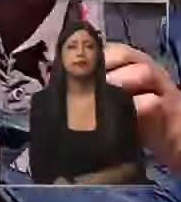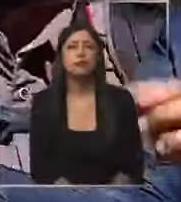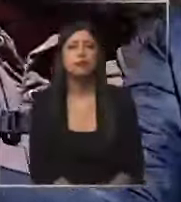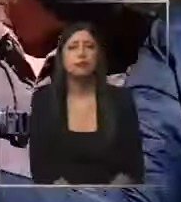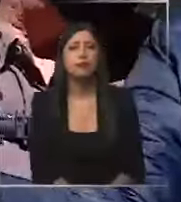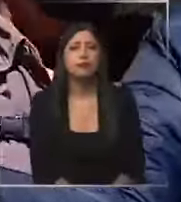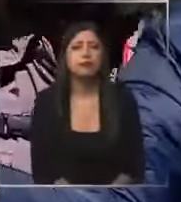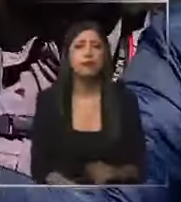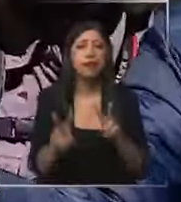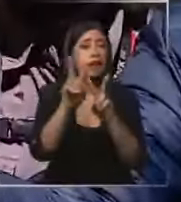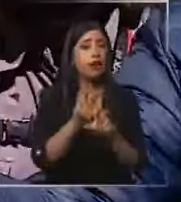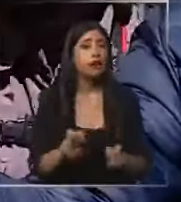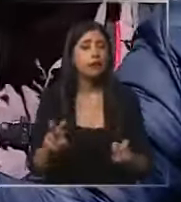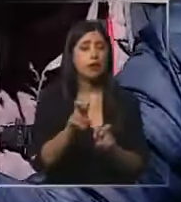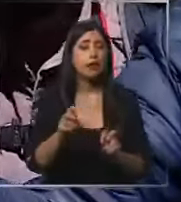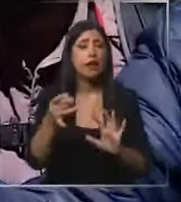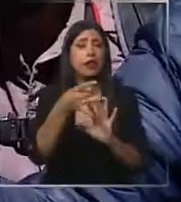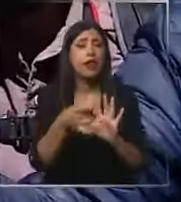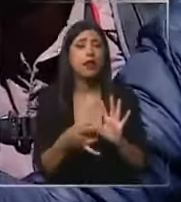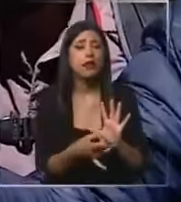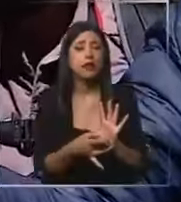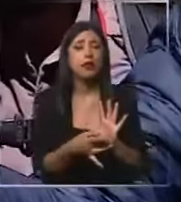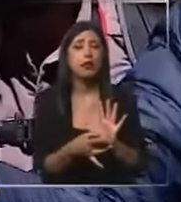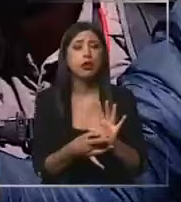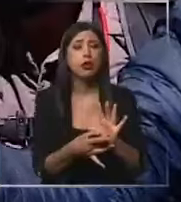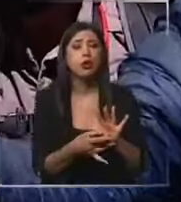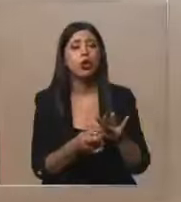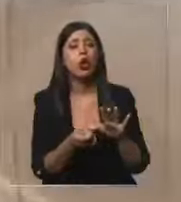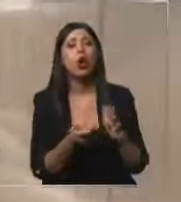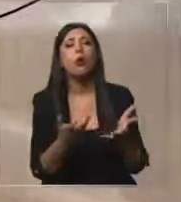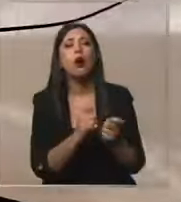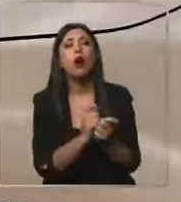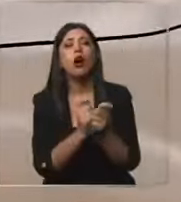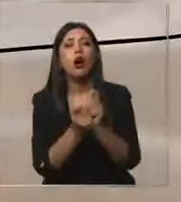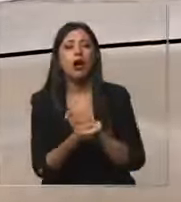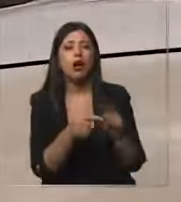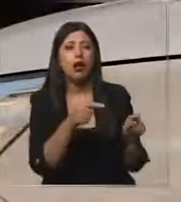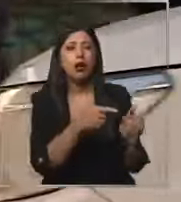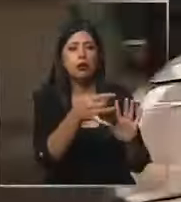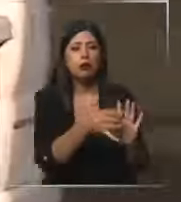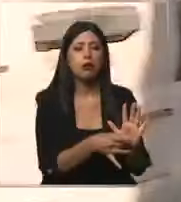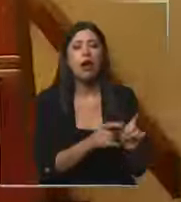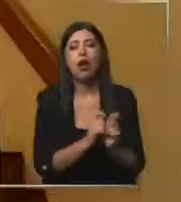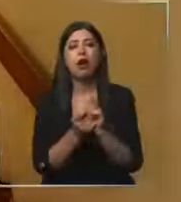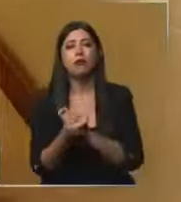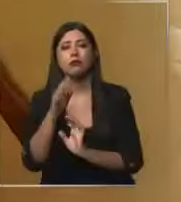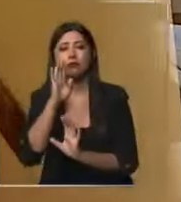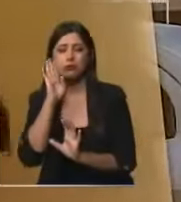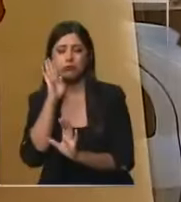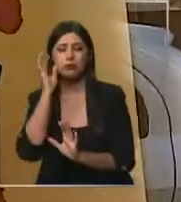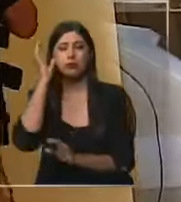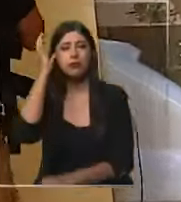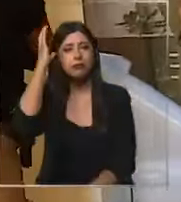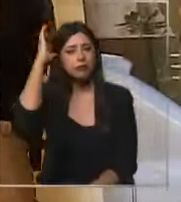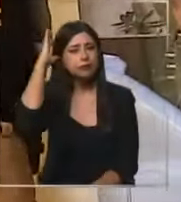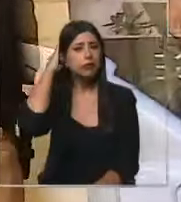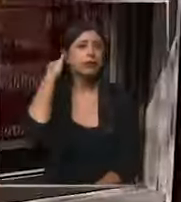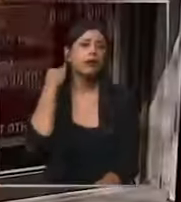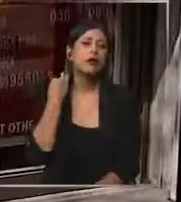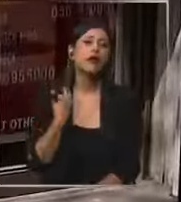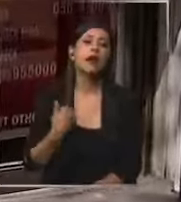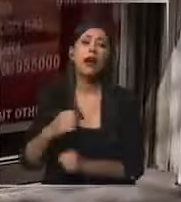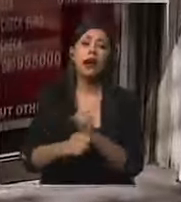Se está investigando los delitos de contrabando, lavado de activos y asociación ilícita. Corría el año 2021 y la PDI realizaba varios